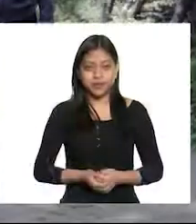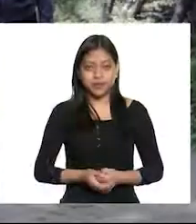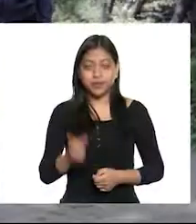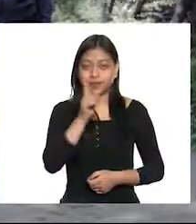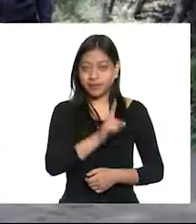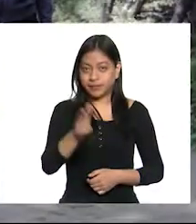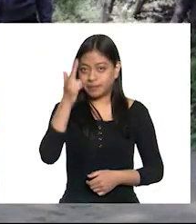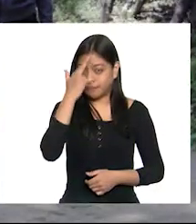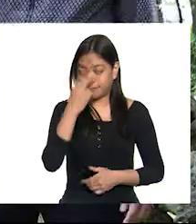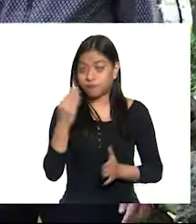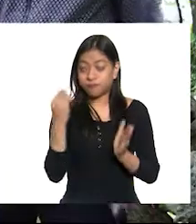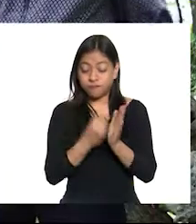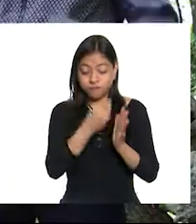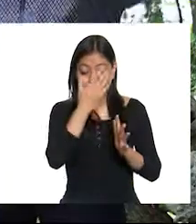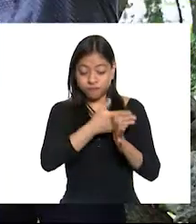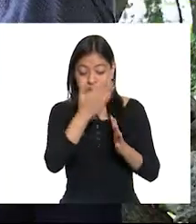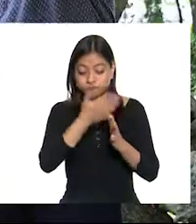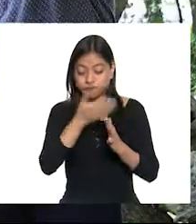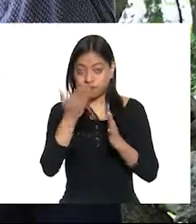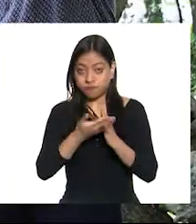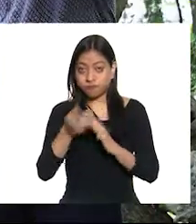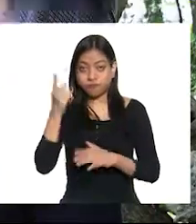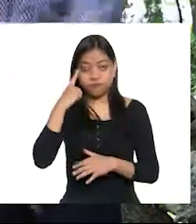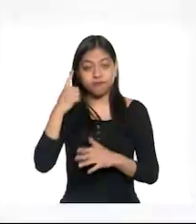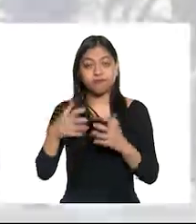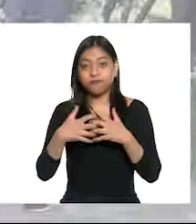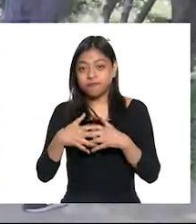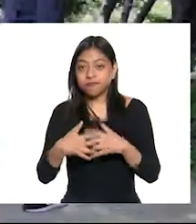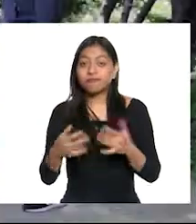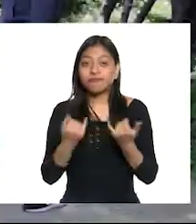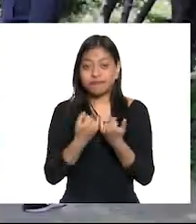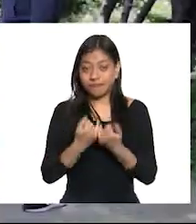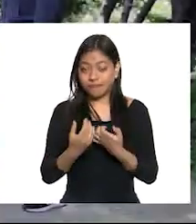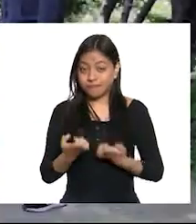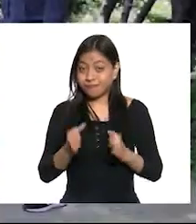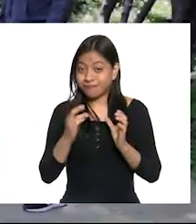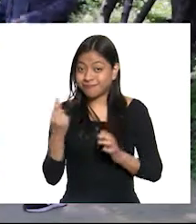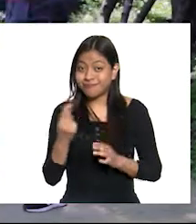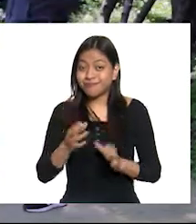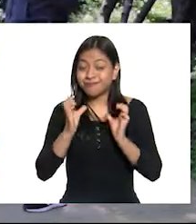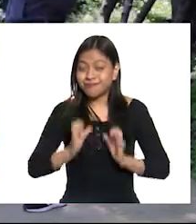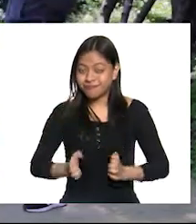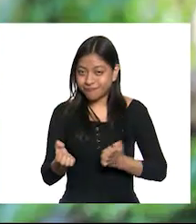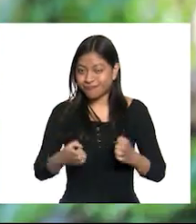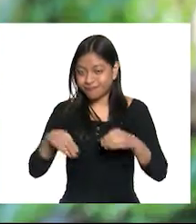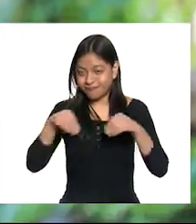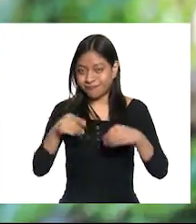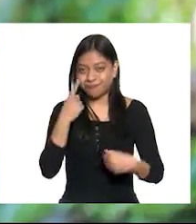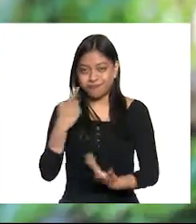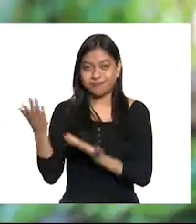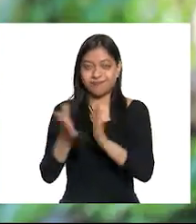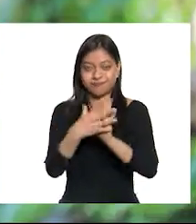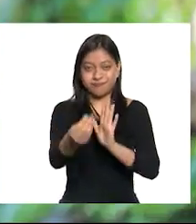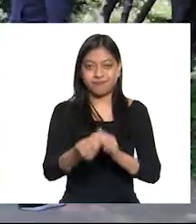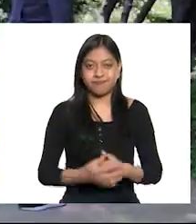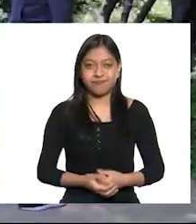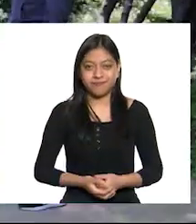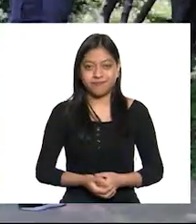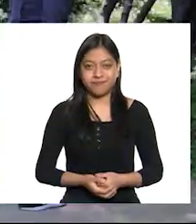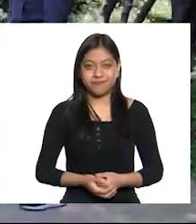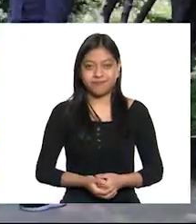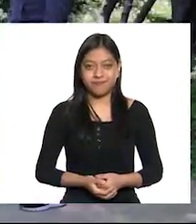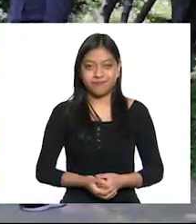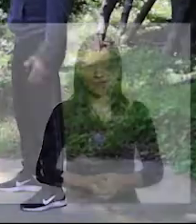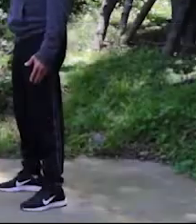Recuerda, entre clase y clase, activa tu cuerpo. En esta ocasión vamos a trabajar el tríceps. Vamos a